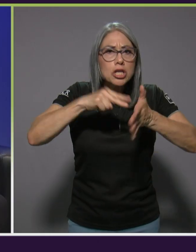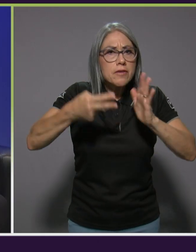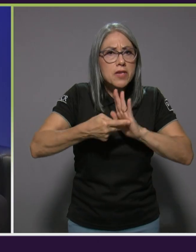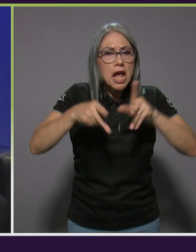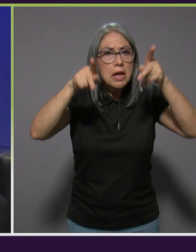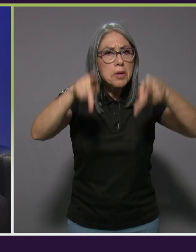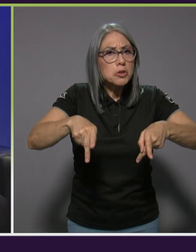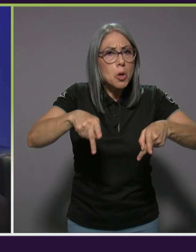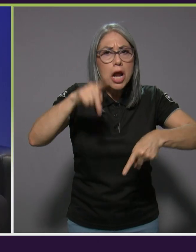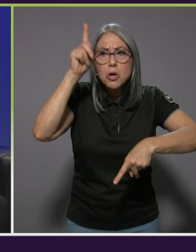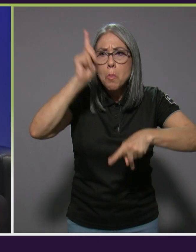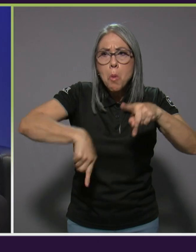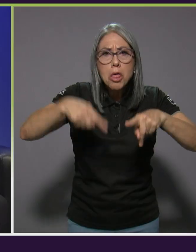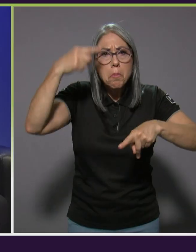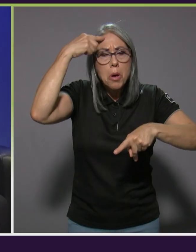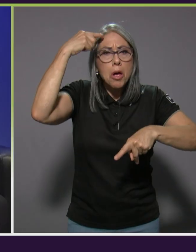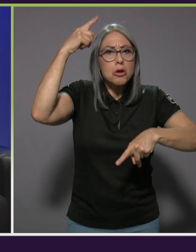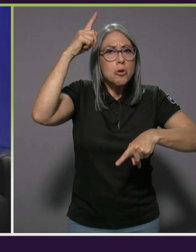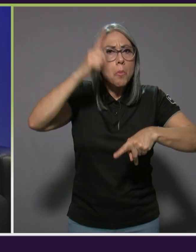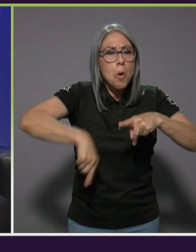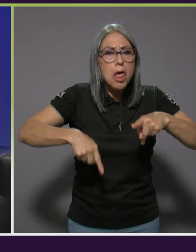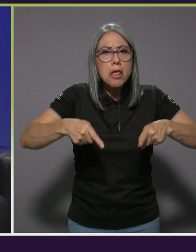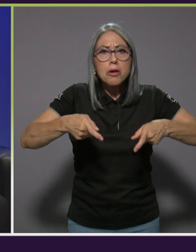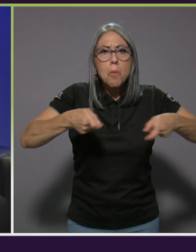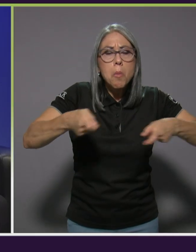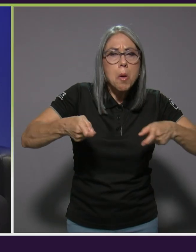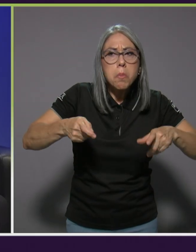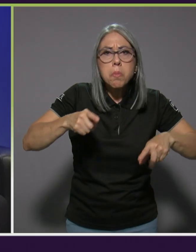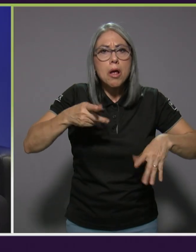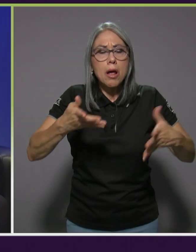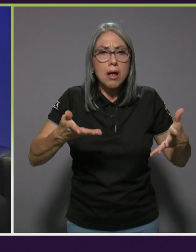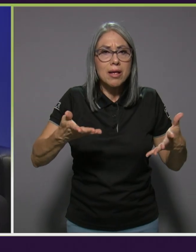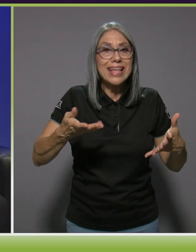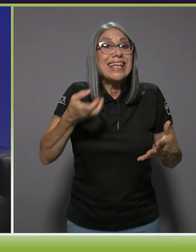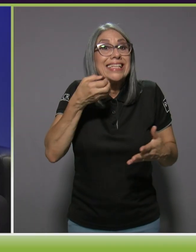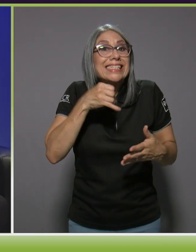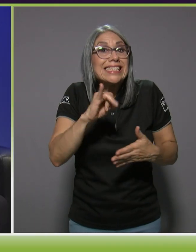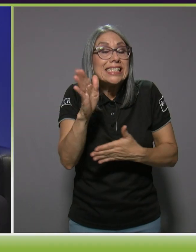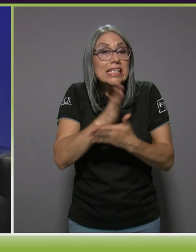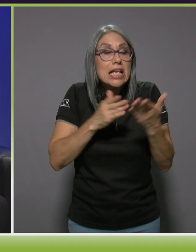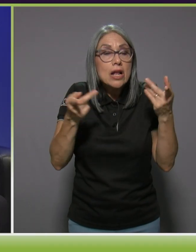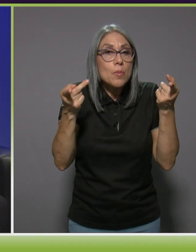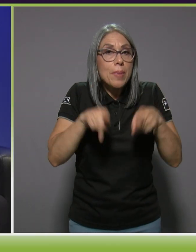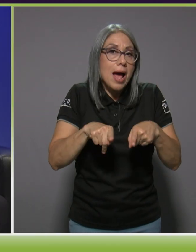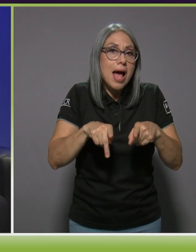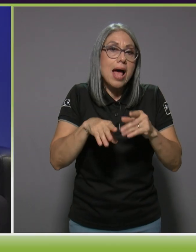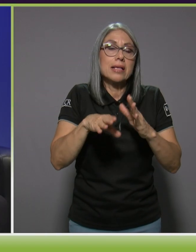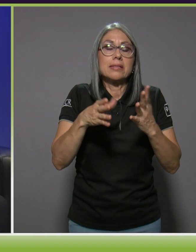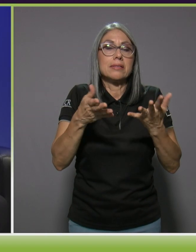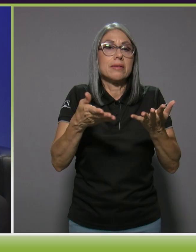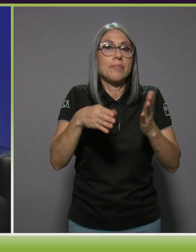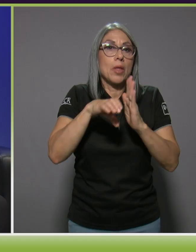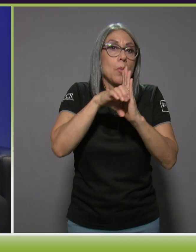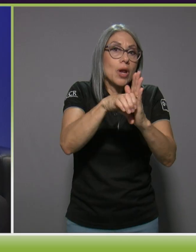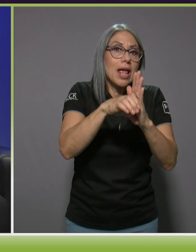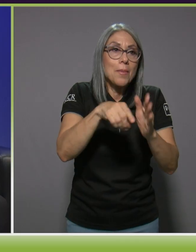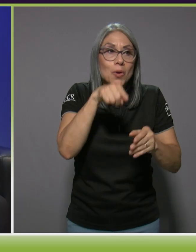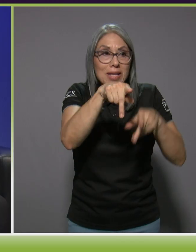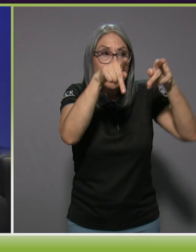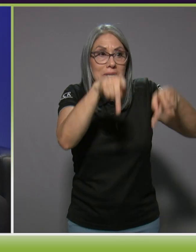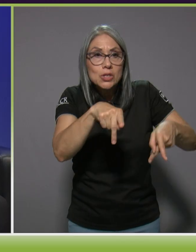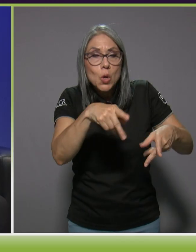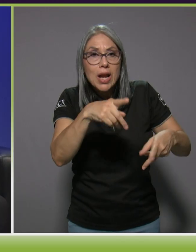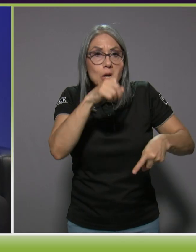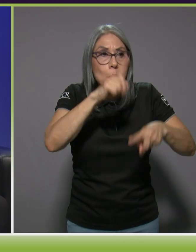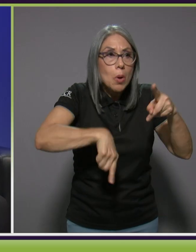su capacidad funcional, su capacidad cognitiva, y en todo caso, si fuera el mecanismo, hay otras funciones